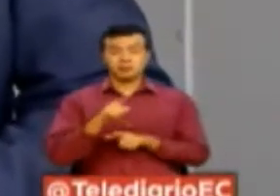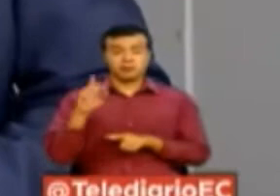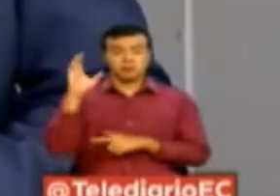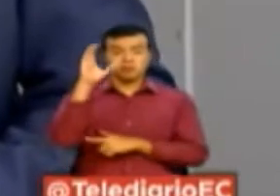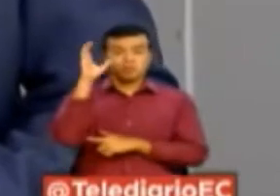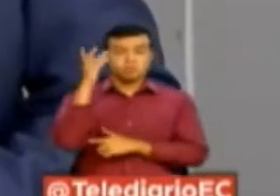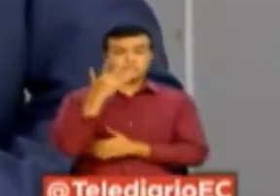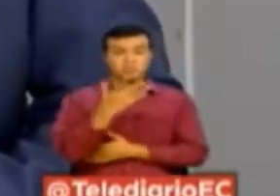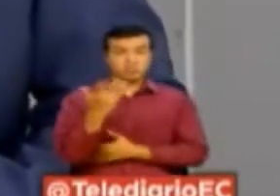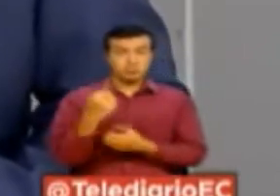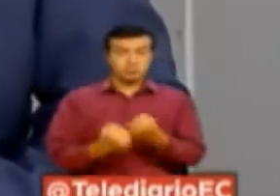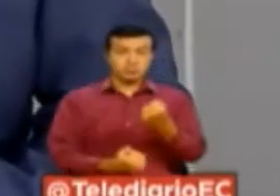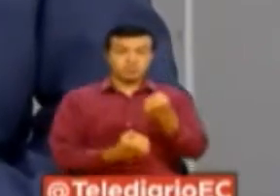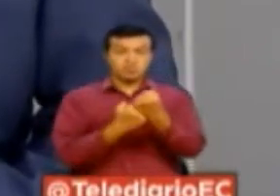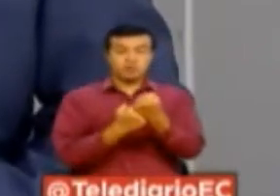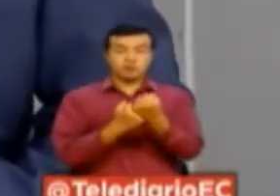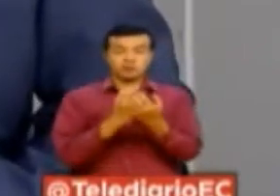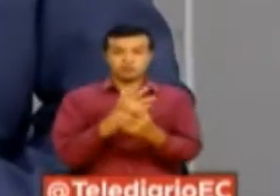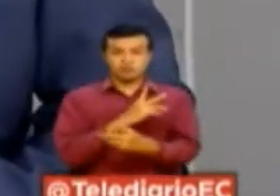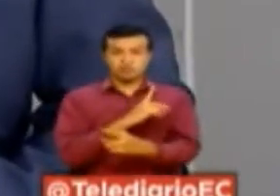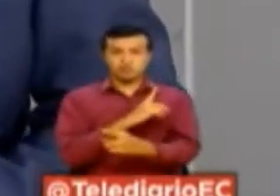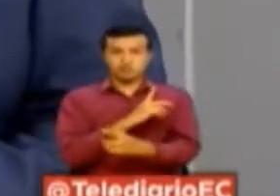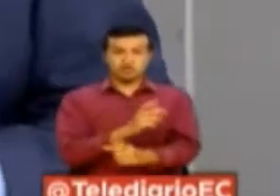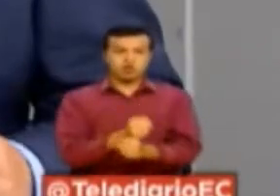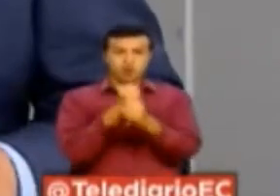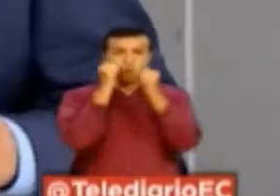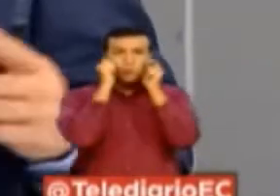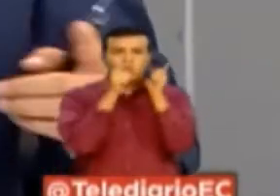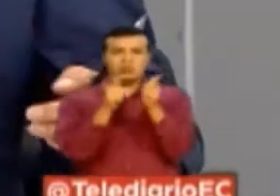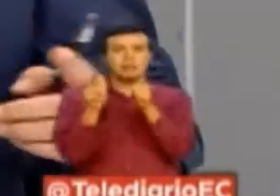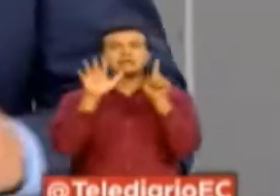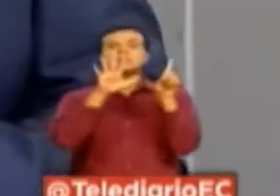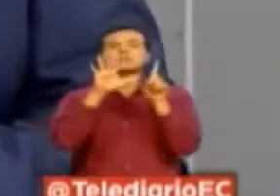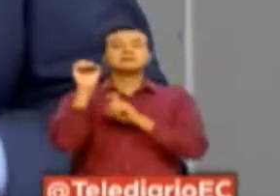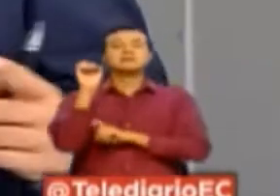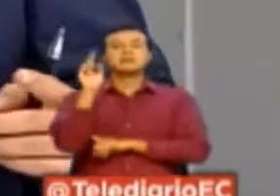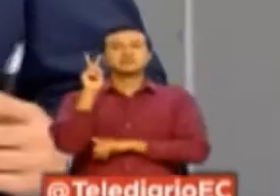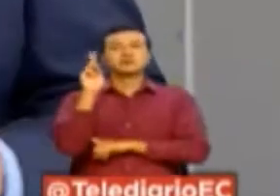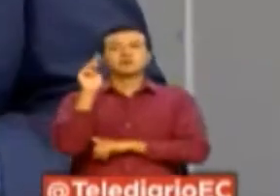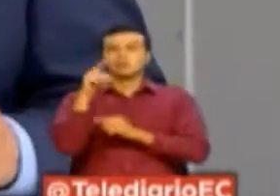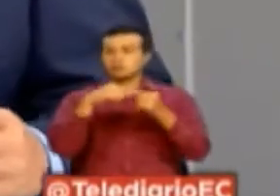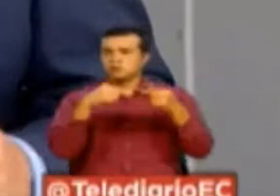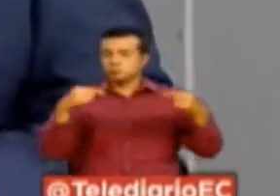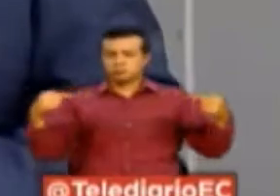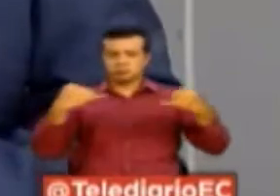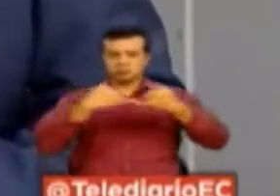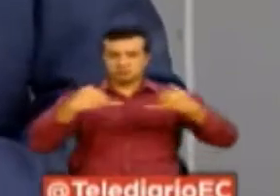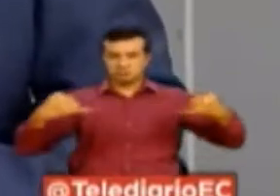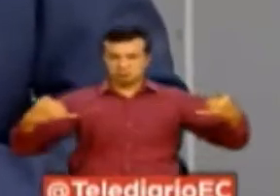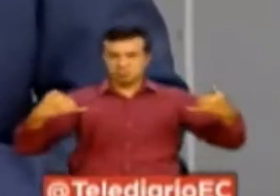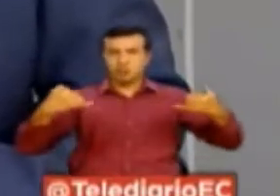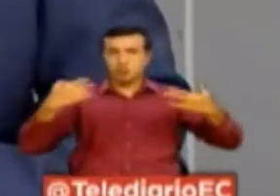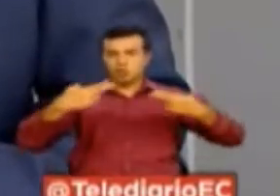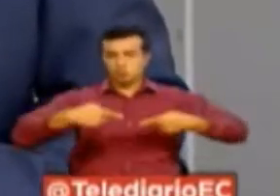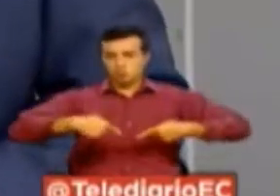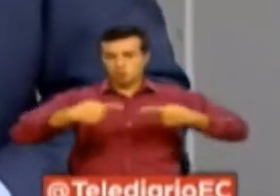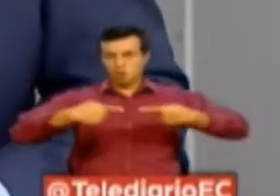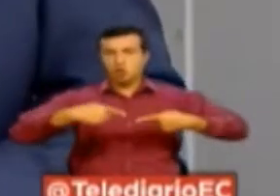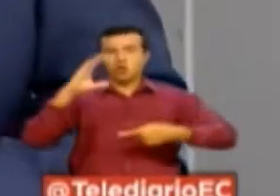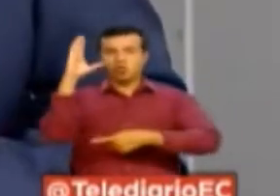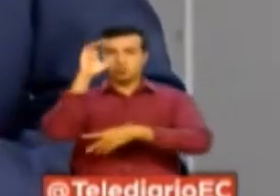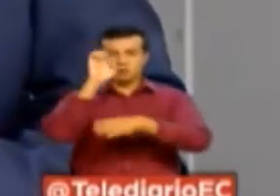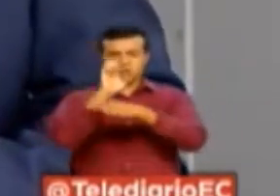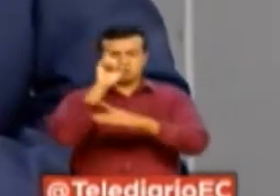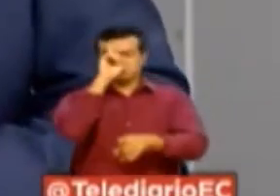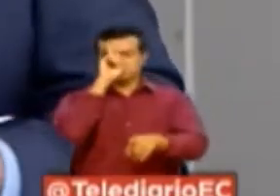se fortalecerá la seguridad en los 600 kilómetros de frontera común entre colombia y ecuador ese